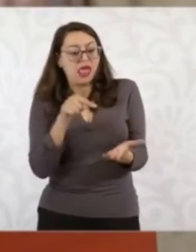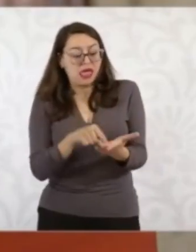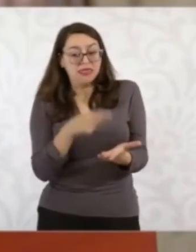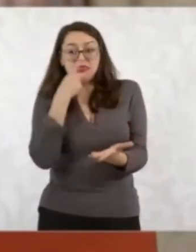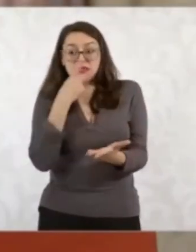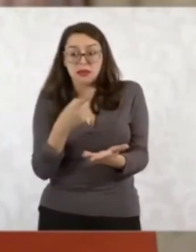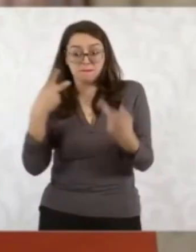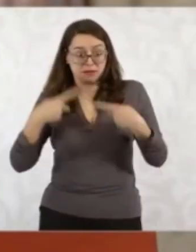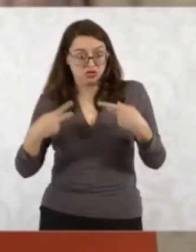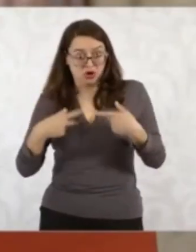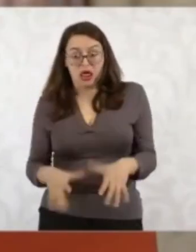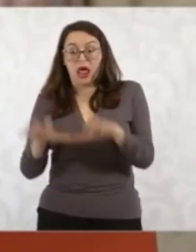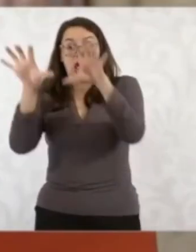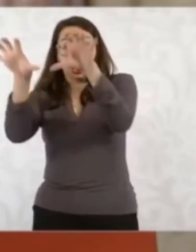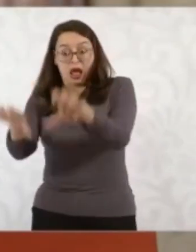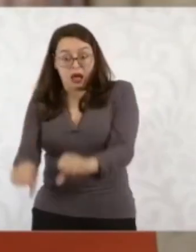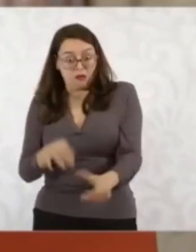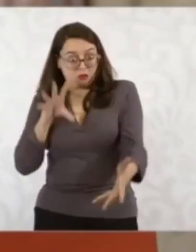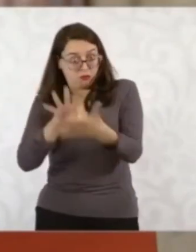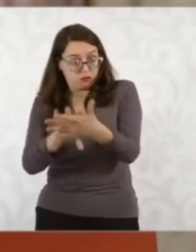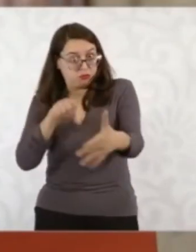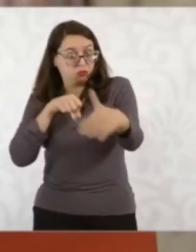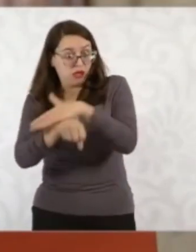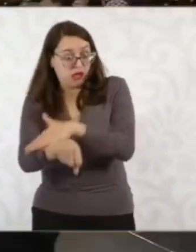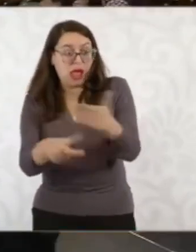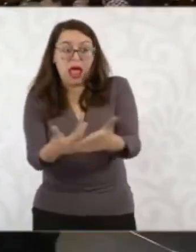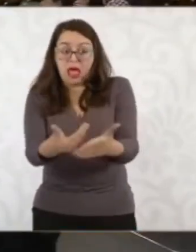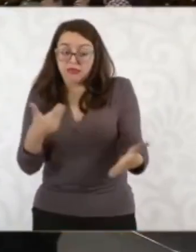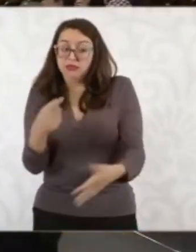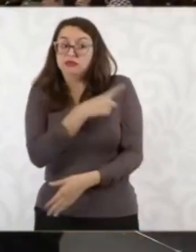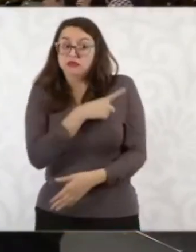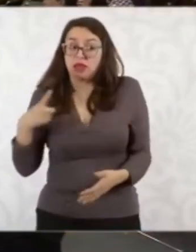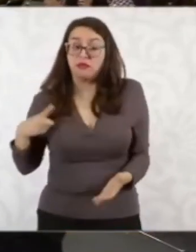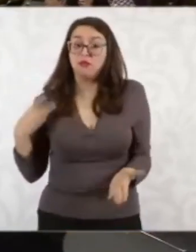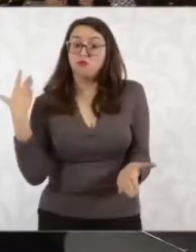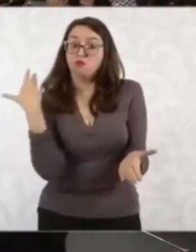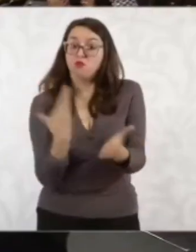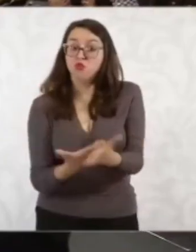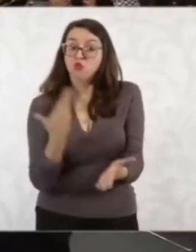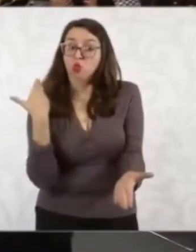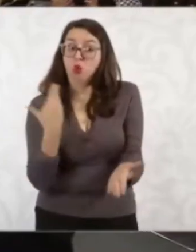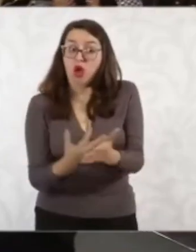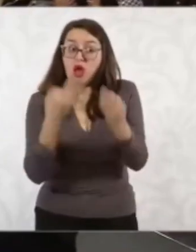de perseguir a alguien demostremos su culpabilidad.